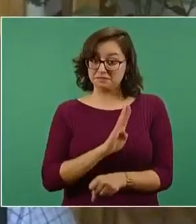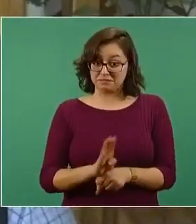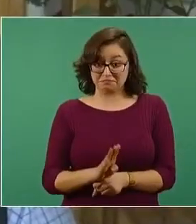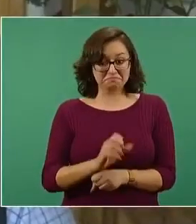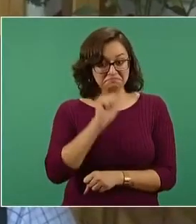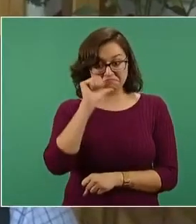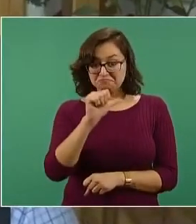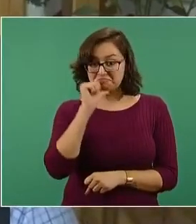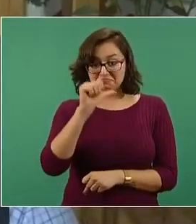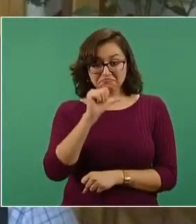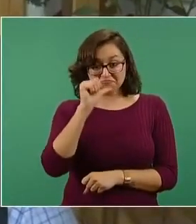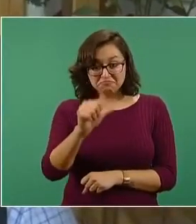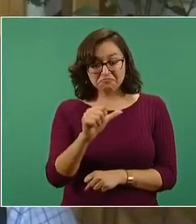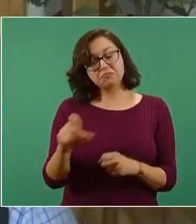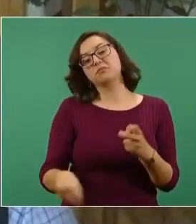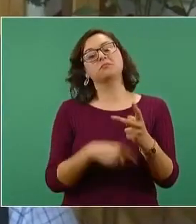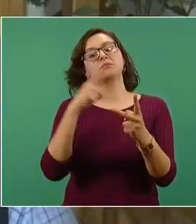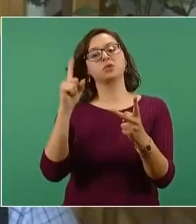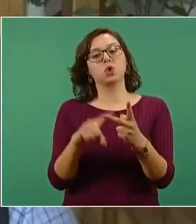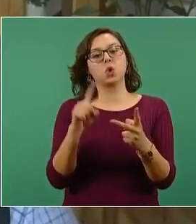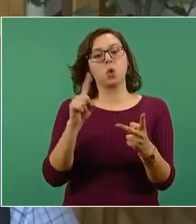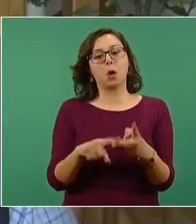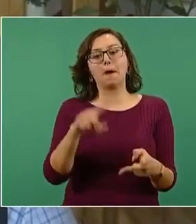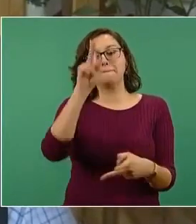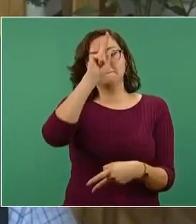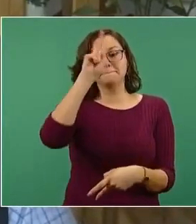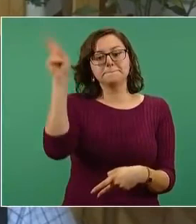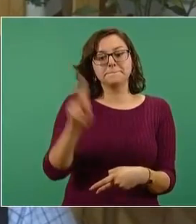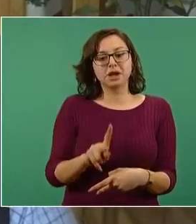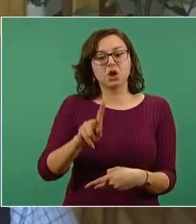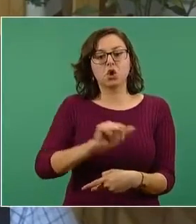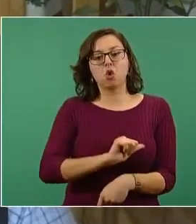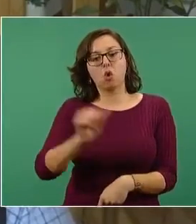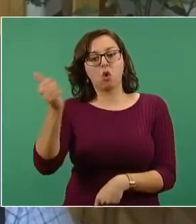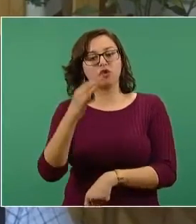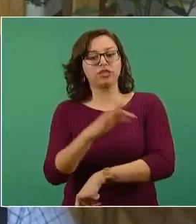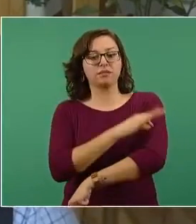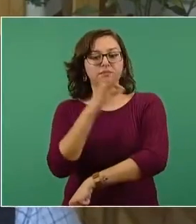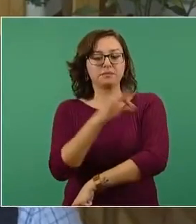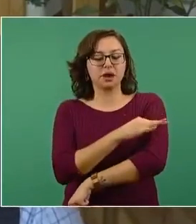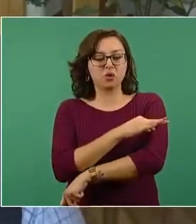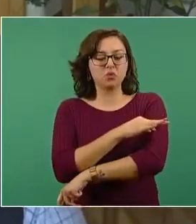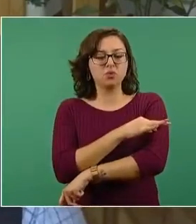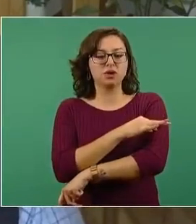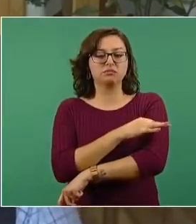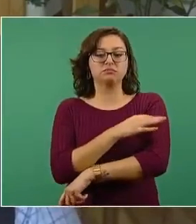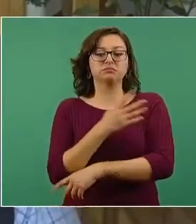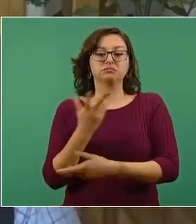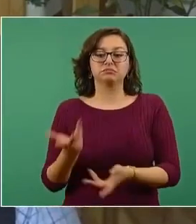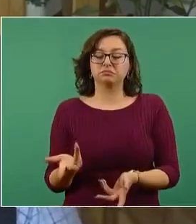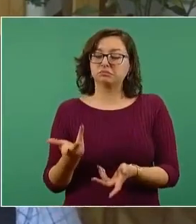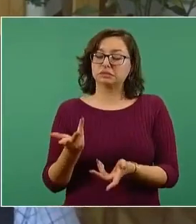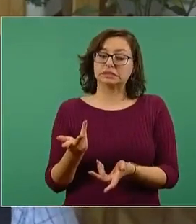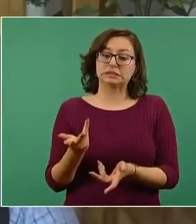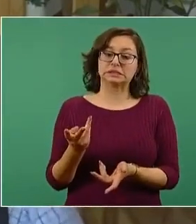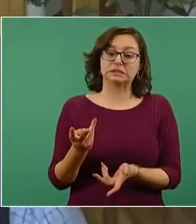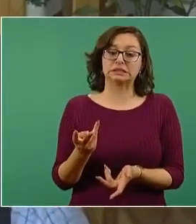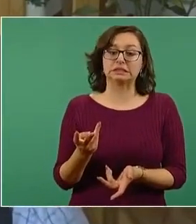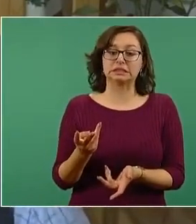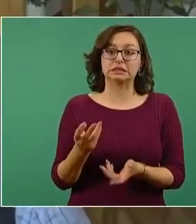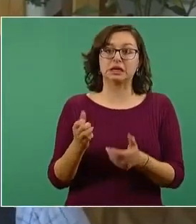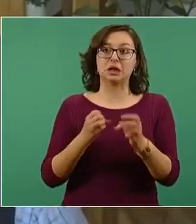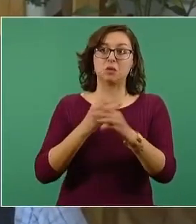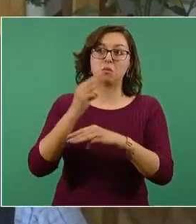es que no. O si fuera inclusive alguna vacuna que se hubiera llevado a cabo, esto no se ha confirmado en ninguna